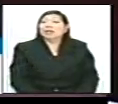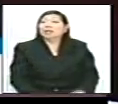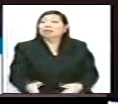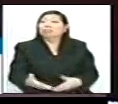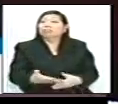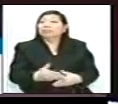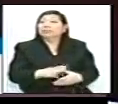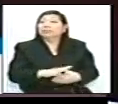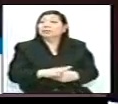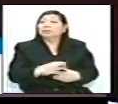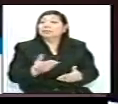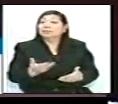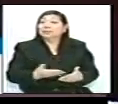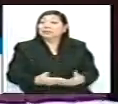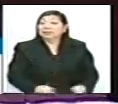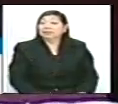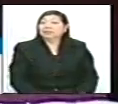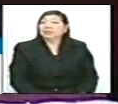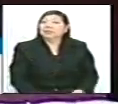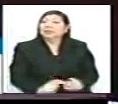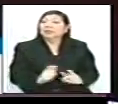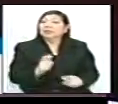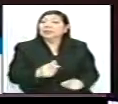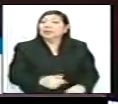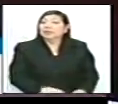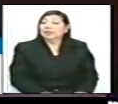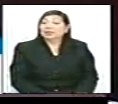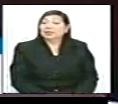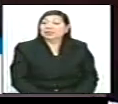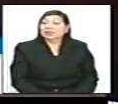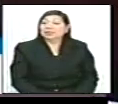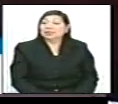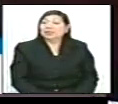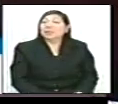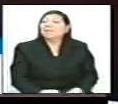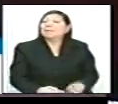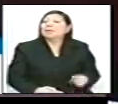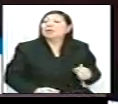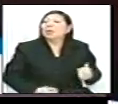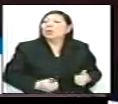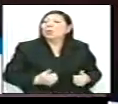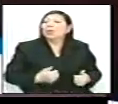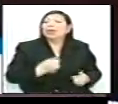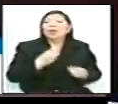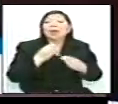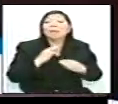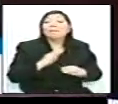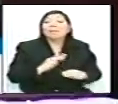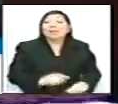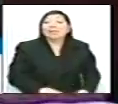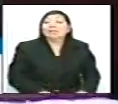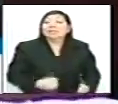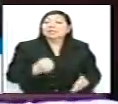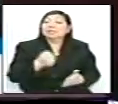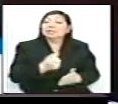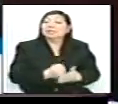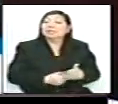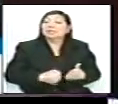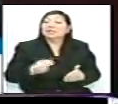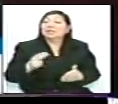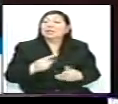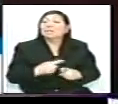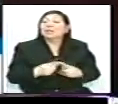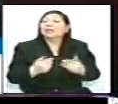bandera principal la no reelección de los congresistas. ¿Pero cuál era su mensaje central? La lucha contra la corrupción.